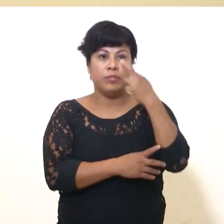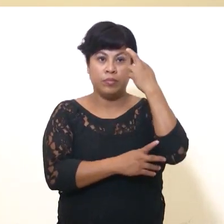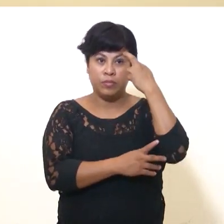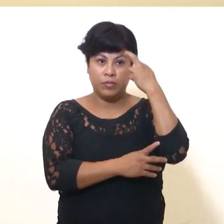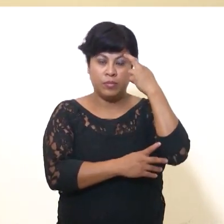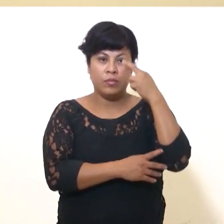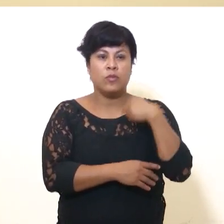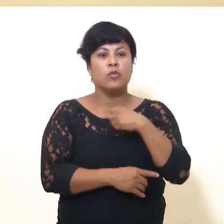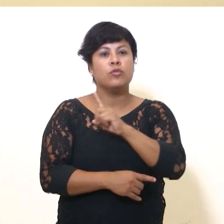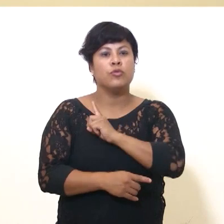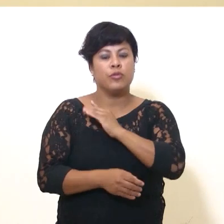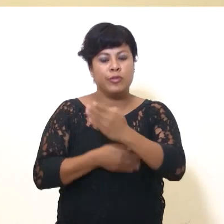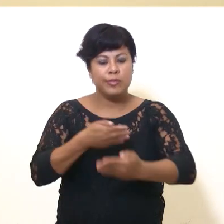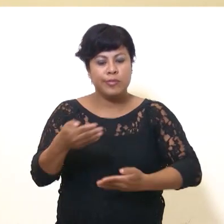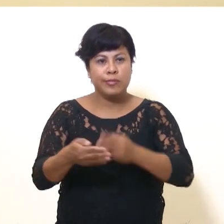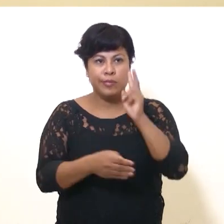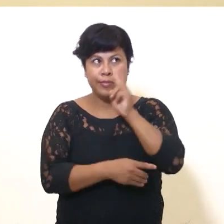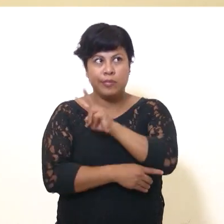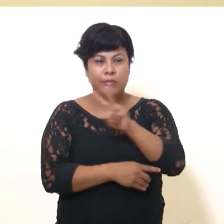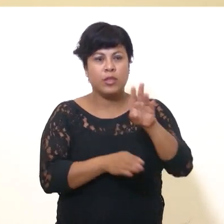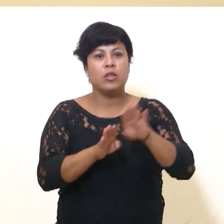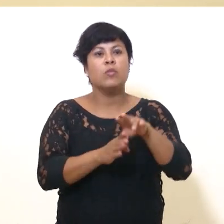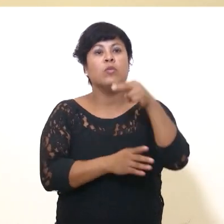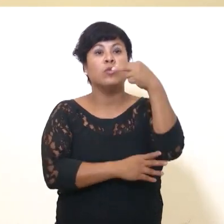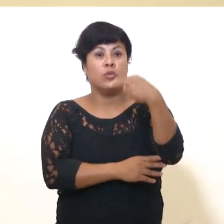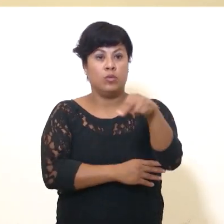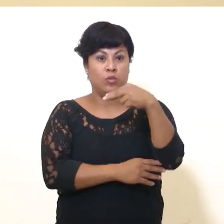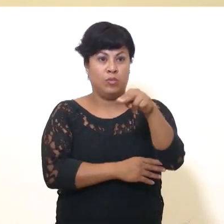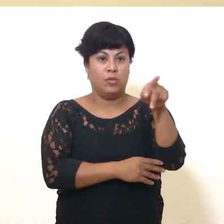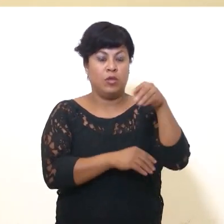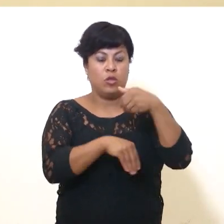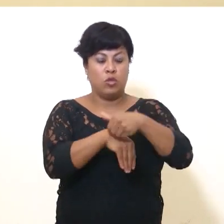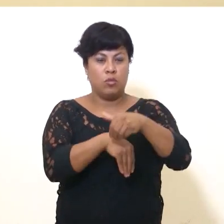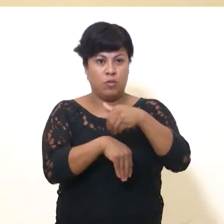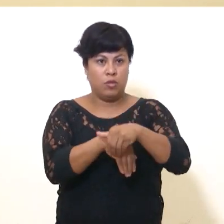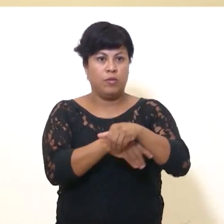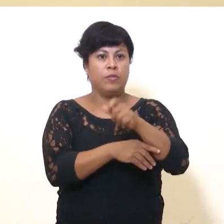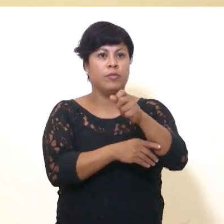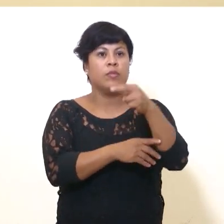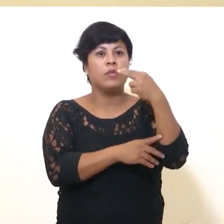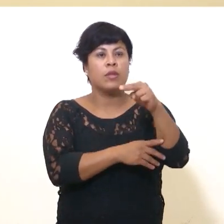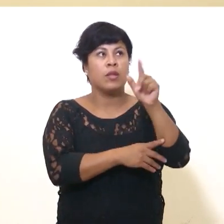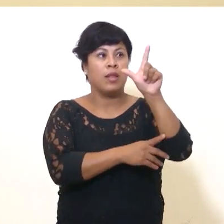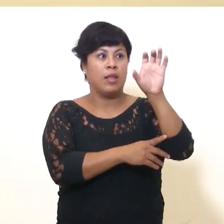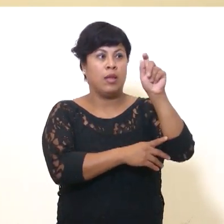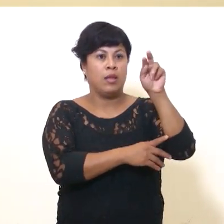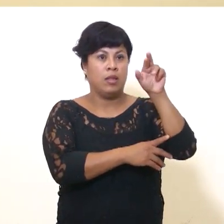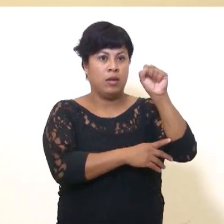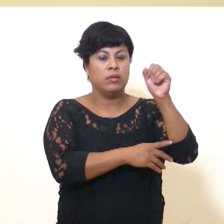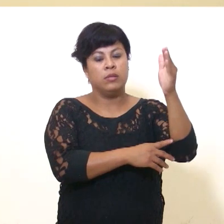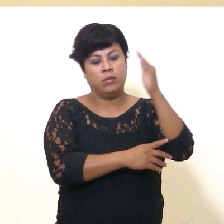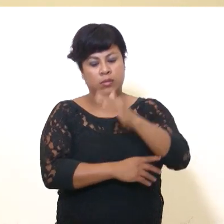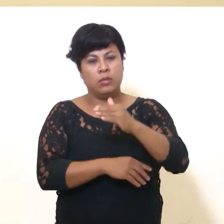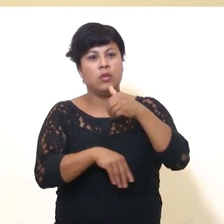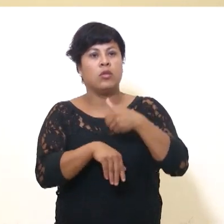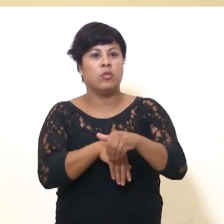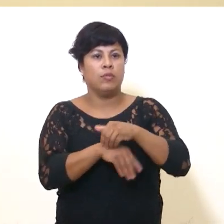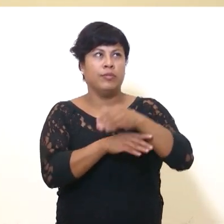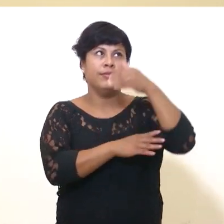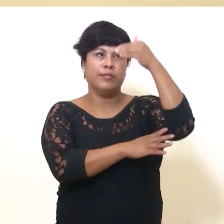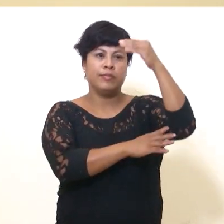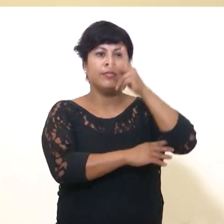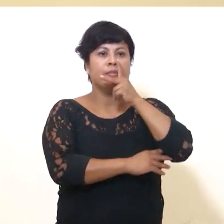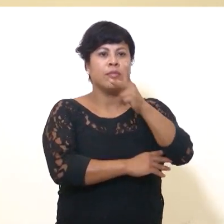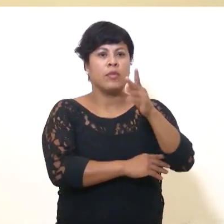6. Recuerda, yo nada más te estoy presentando que estos se llaman números y estas se llaman